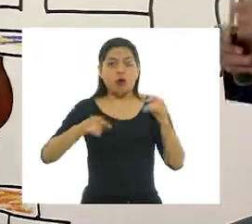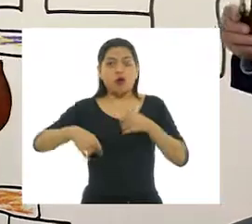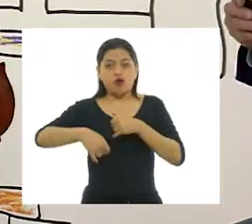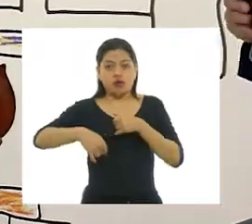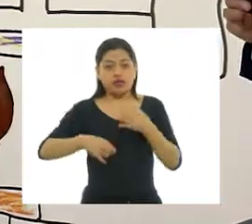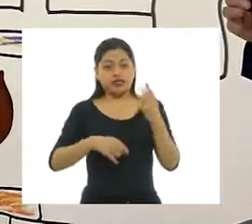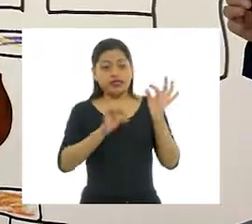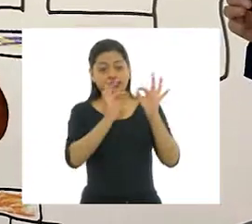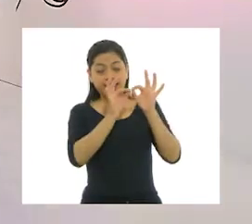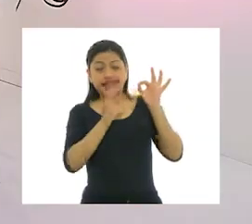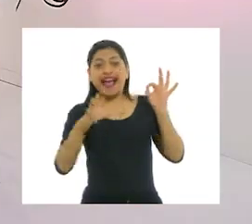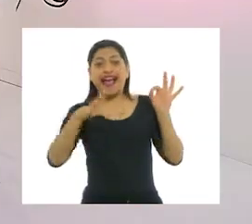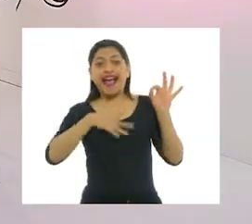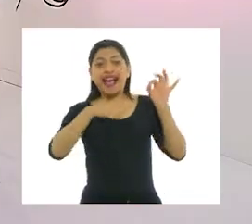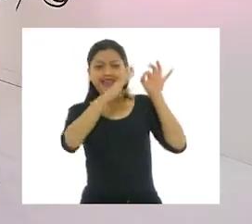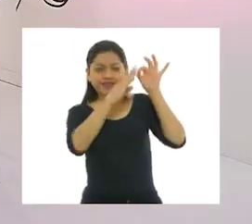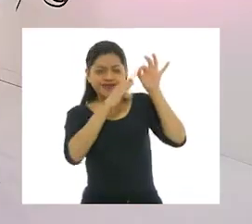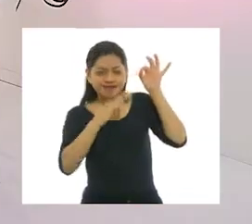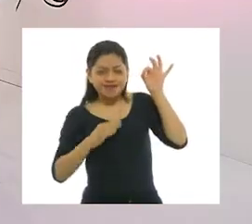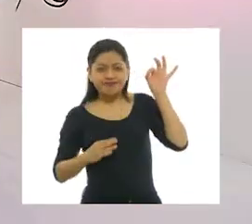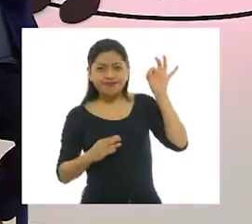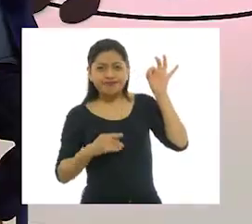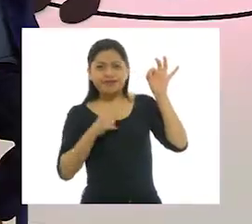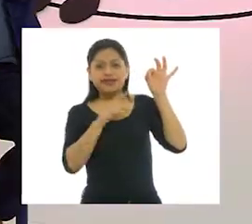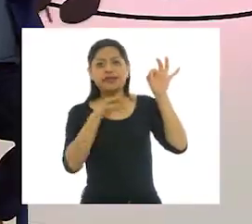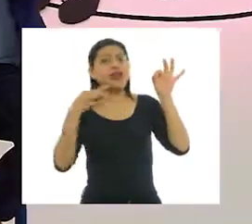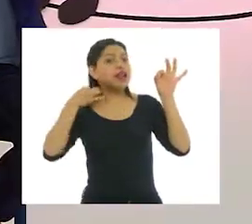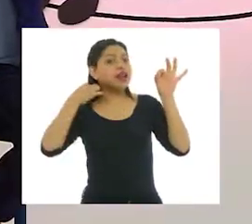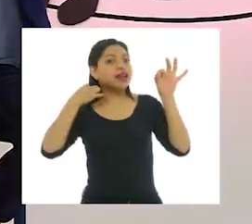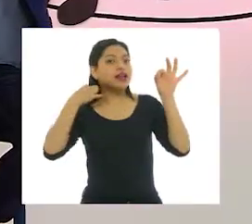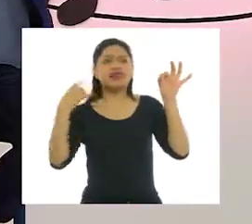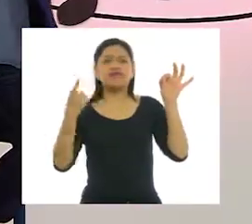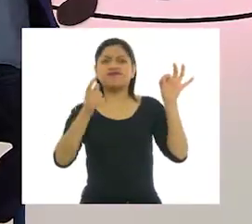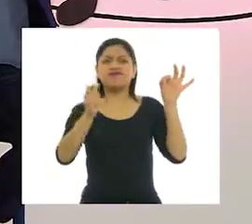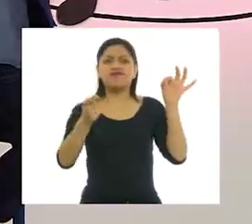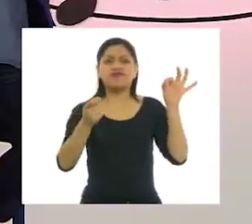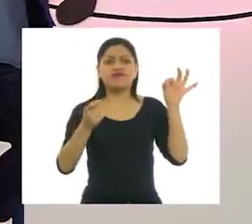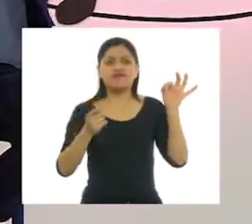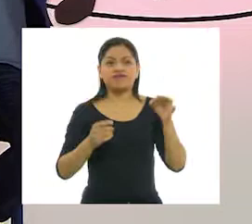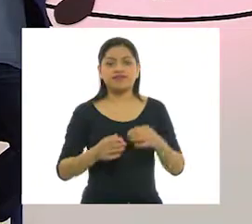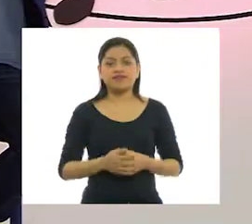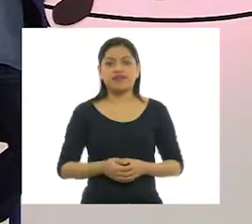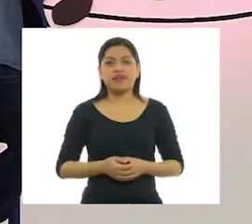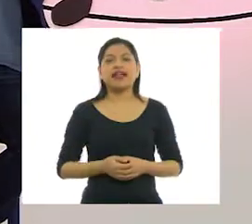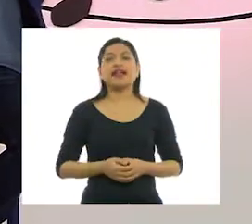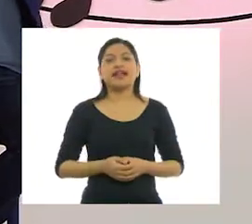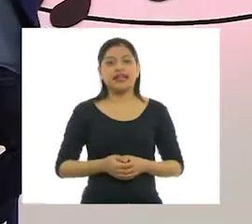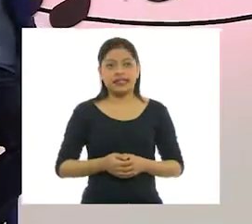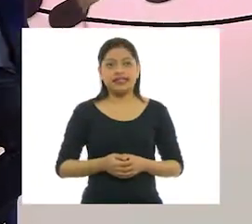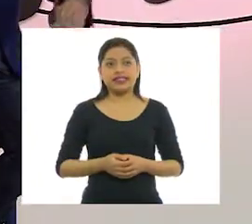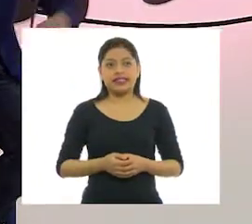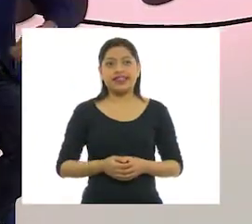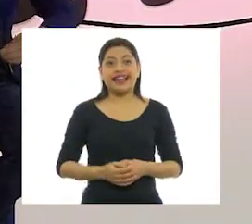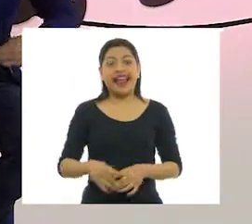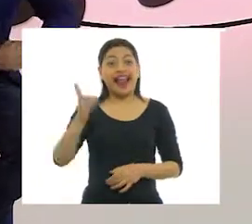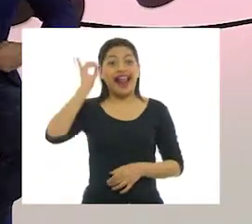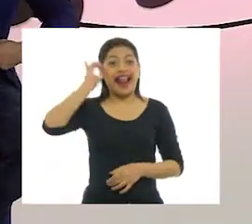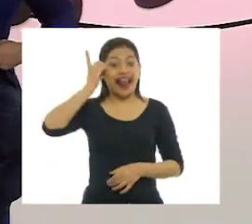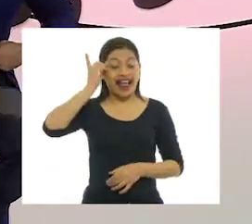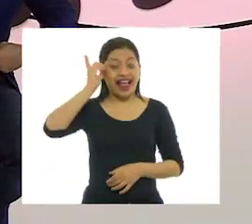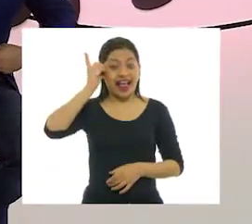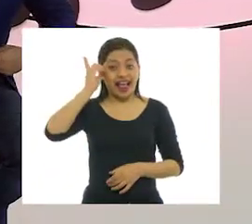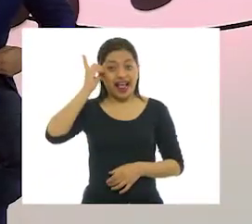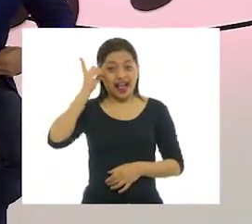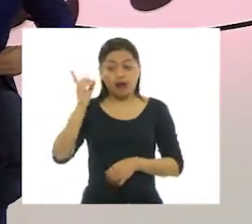pelitos. Estos pelitos, Rodrigo, ¿tú sabes de dónde son? Son de la crin del caballo, el pelo del caballo, de la cola